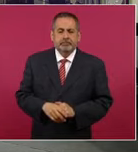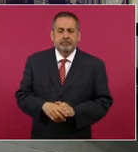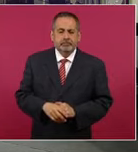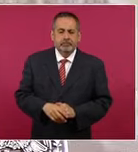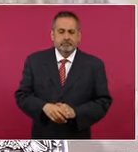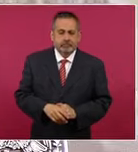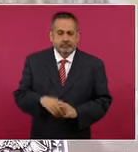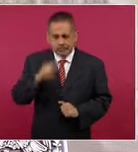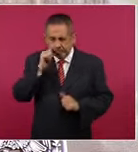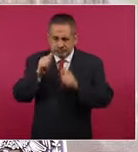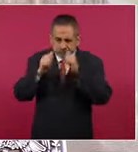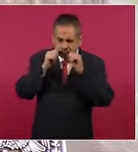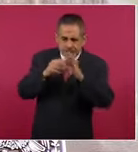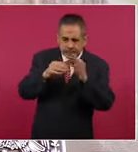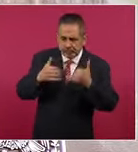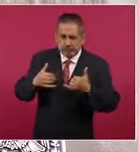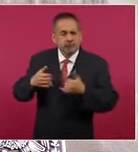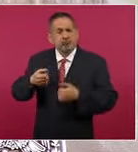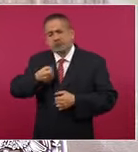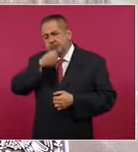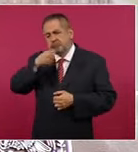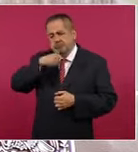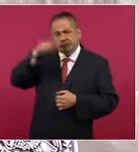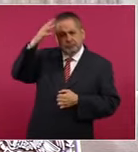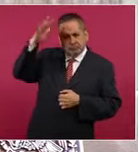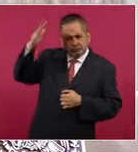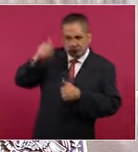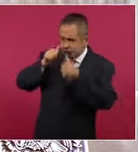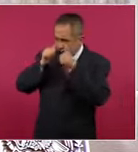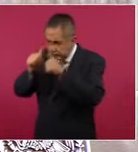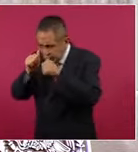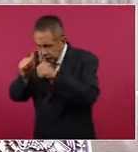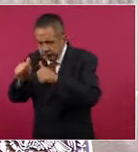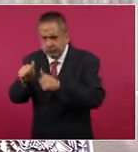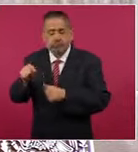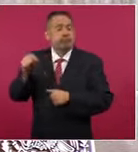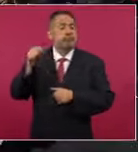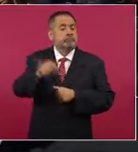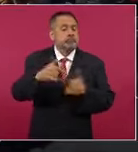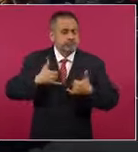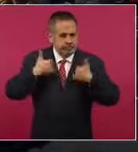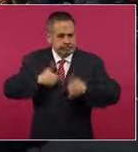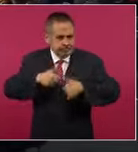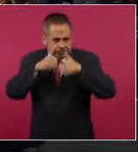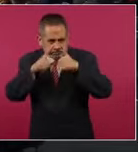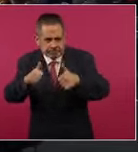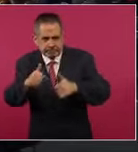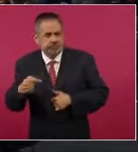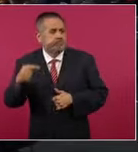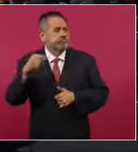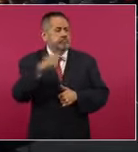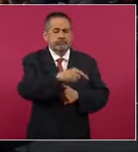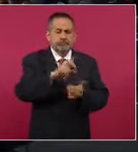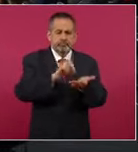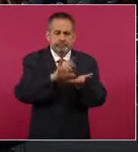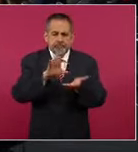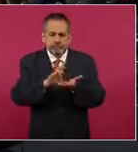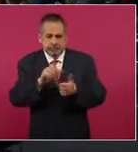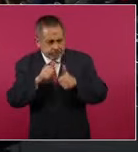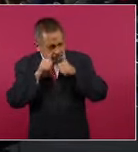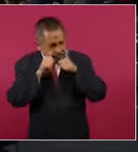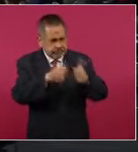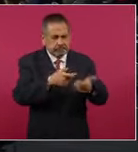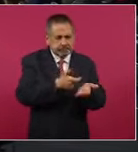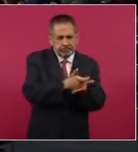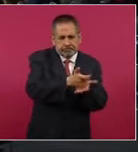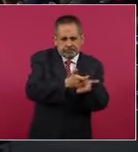se atiende a los adultos mayores, se atiende a los jóvenes, se atiende a los discapacitados.